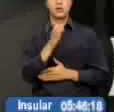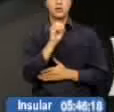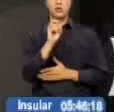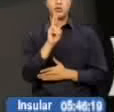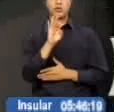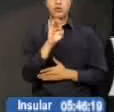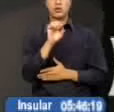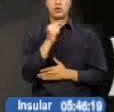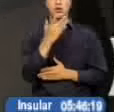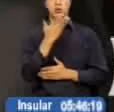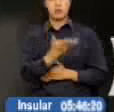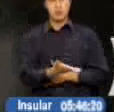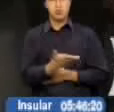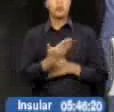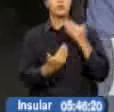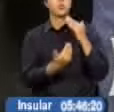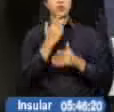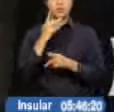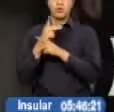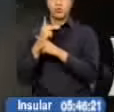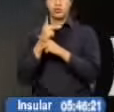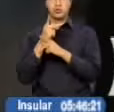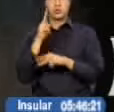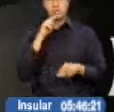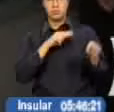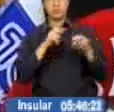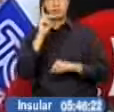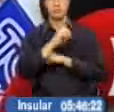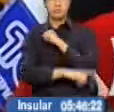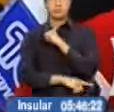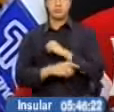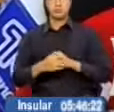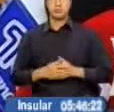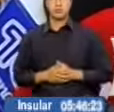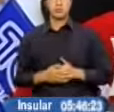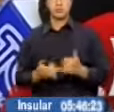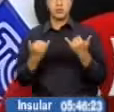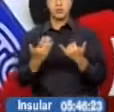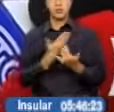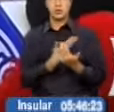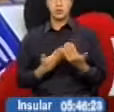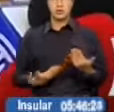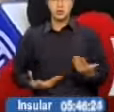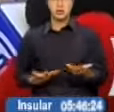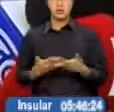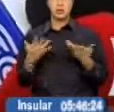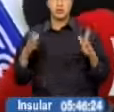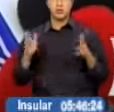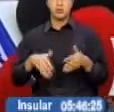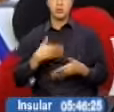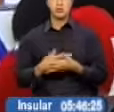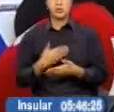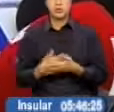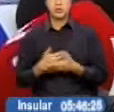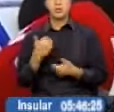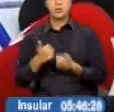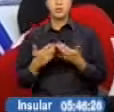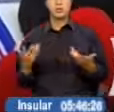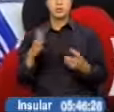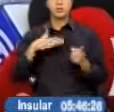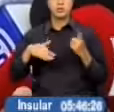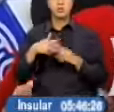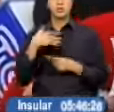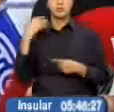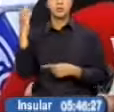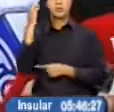ahora deberá someterse a un nuevo consejo disciplinario aún cuando el presidente no había exhibido ni justificado cuál era la situación